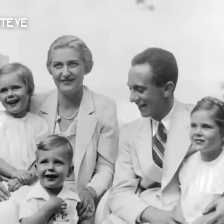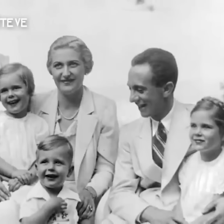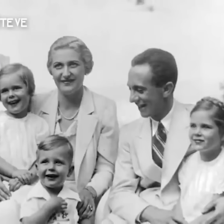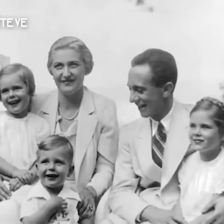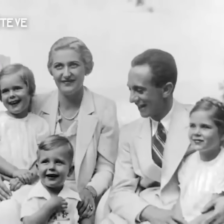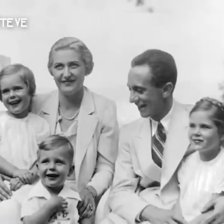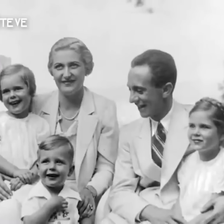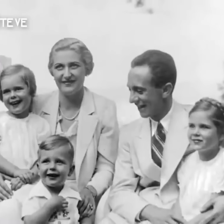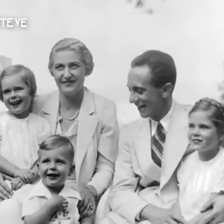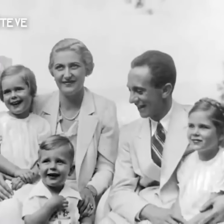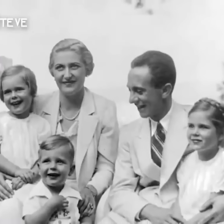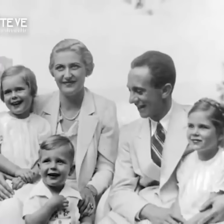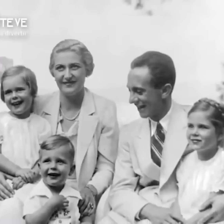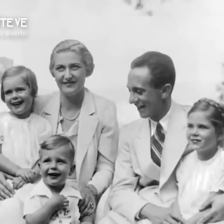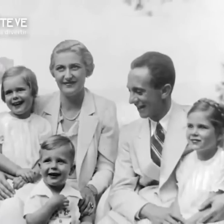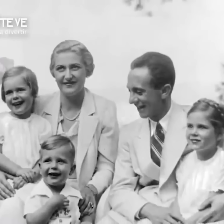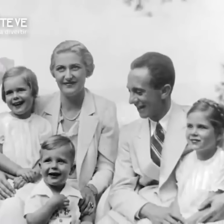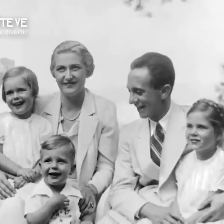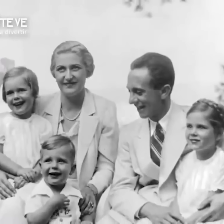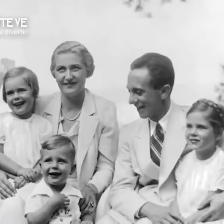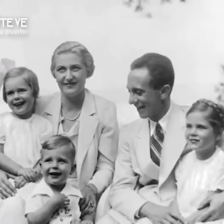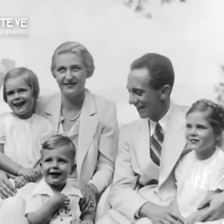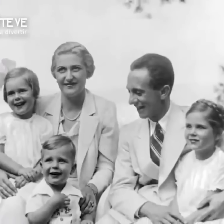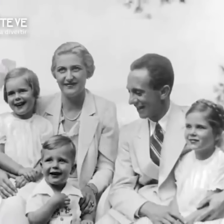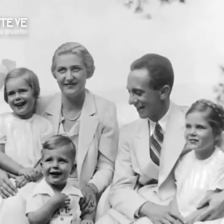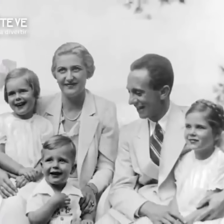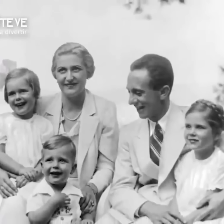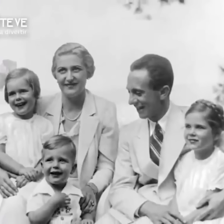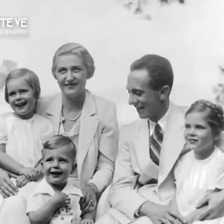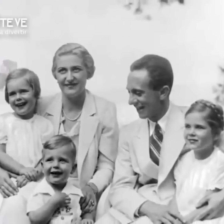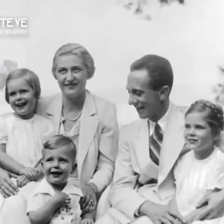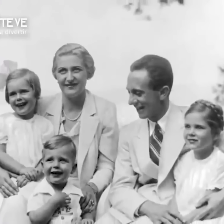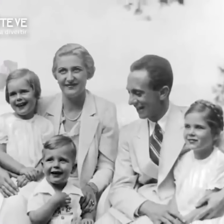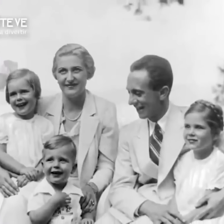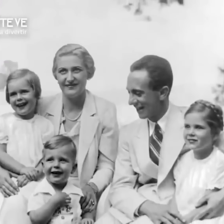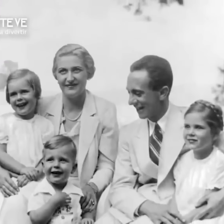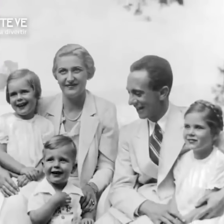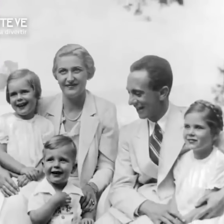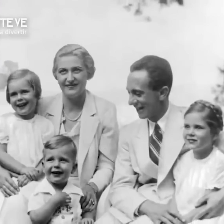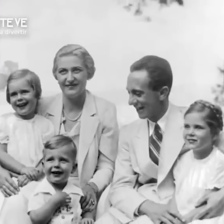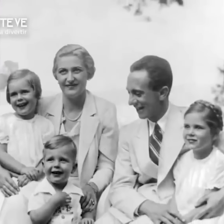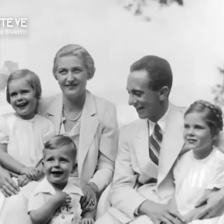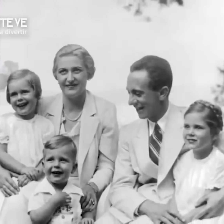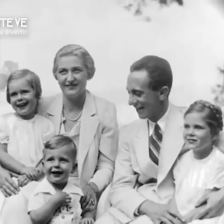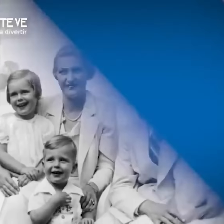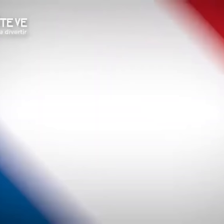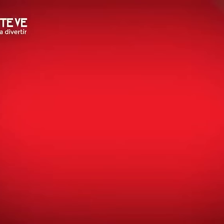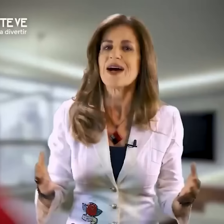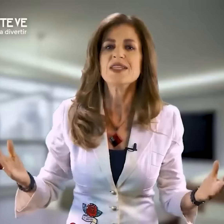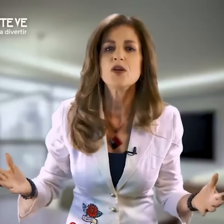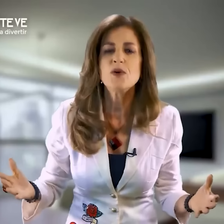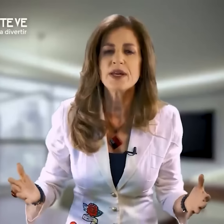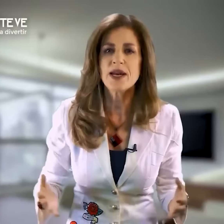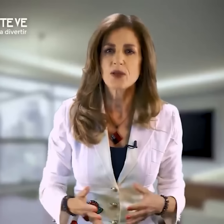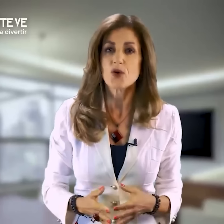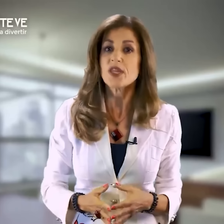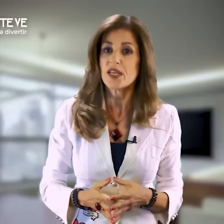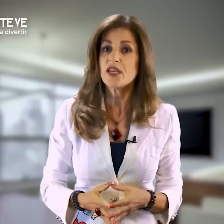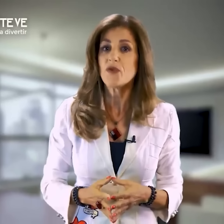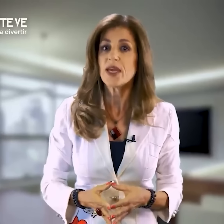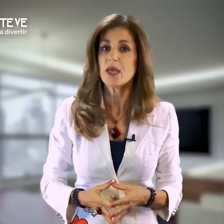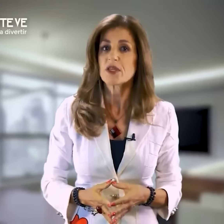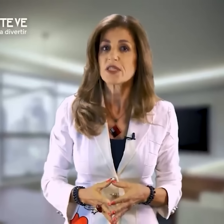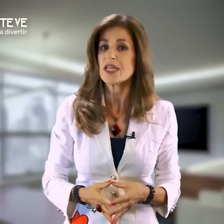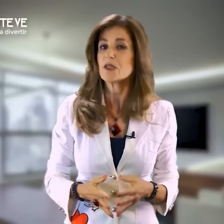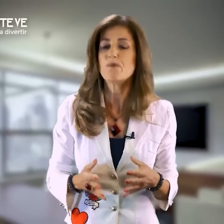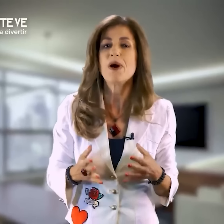finalmente murieron sus seis hijos horas más tarde Magda y Joseph se suicidan juntos así como el relato de